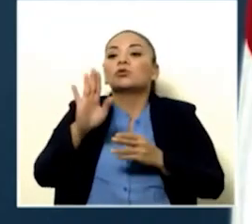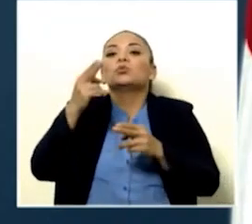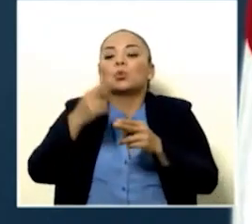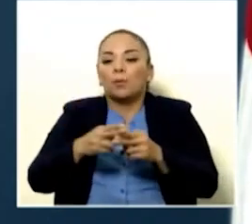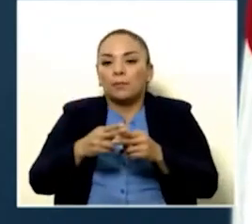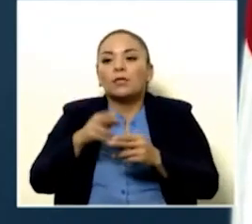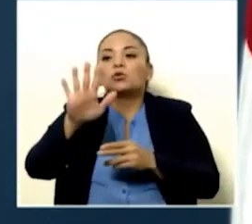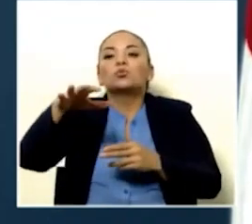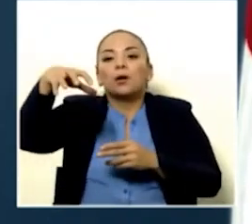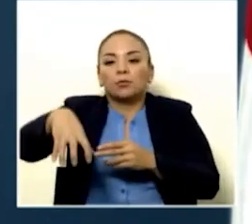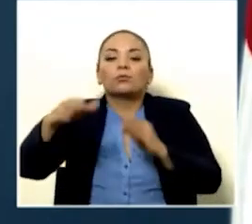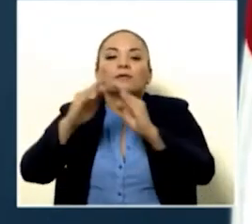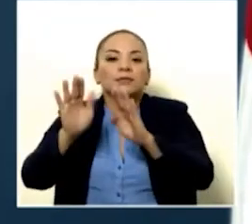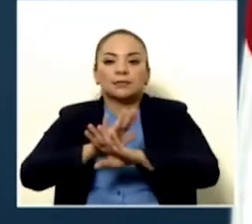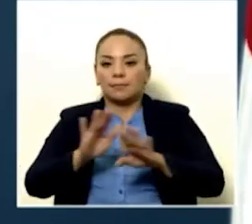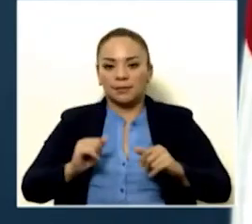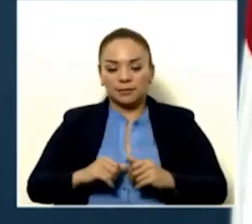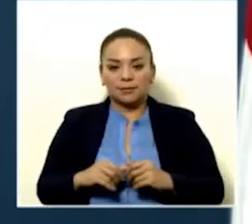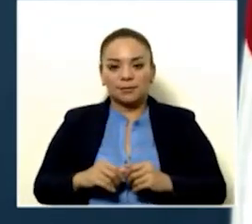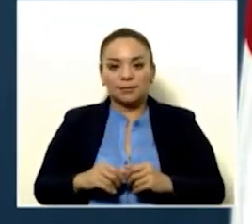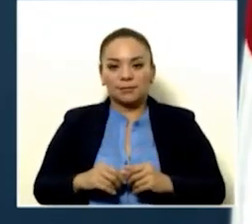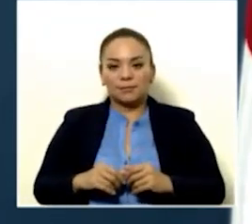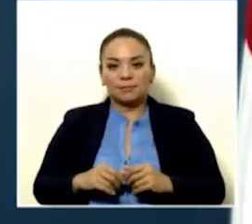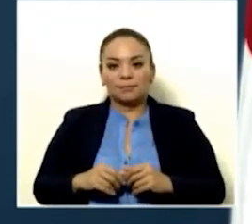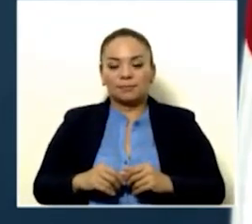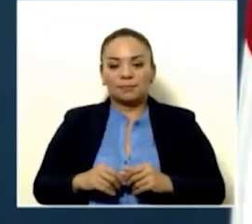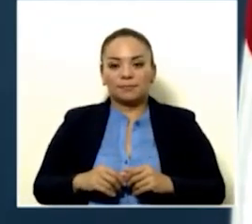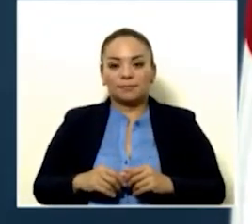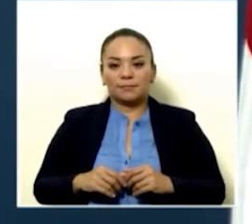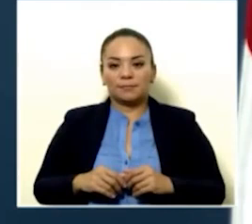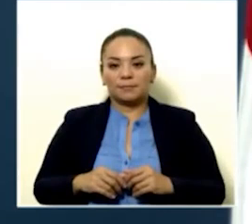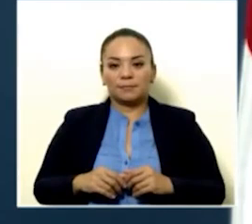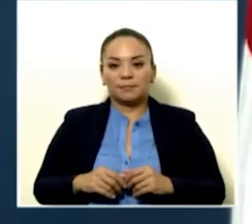su cantón de residencia. Y hay gente